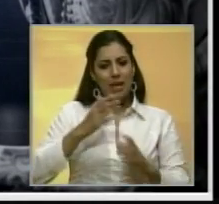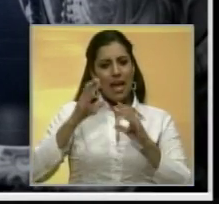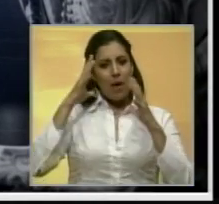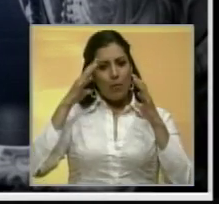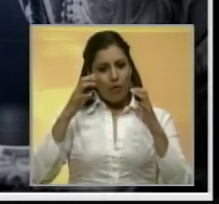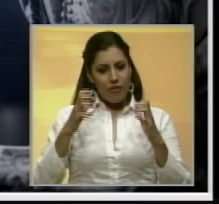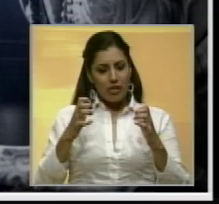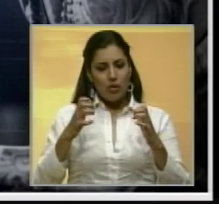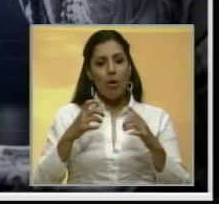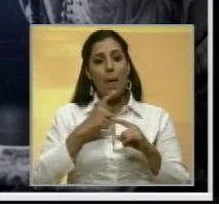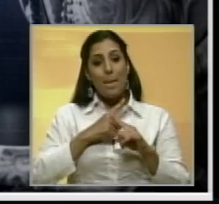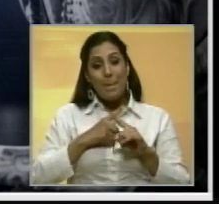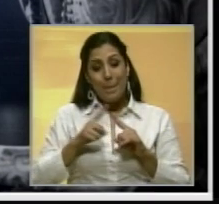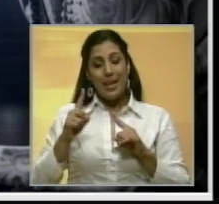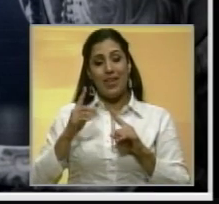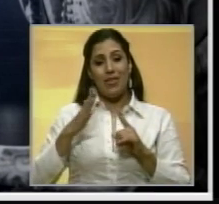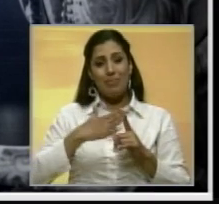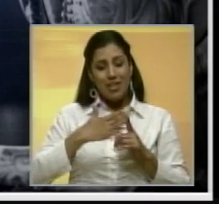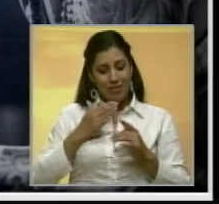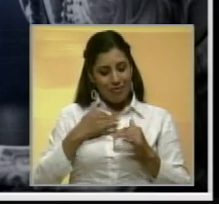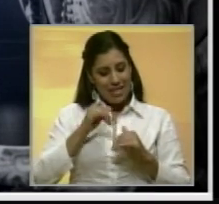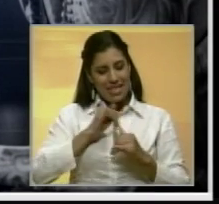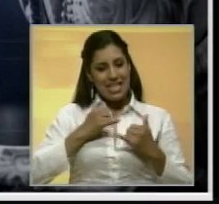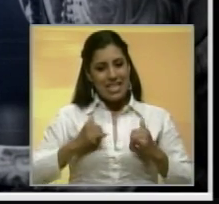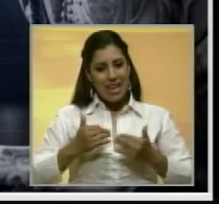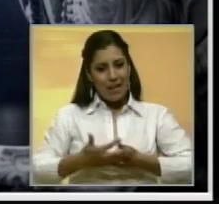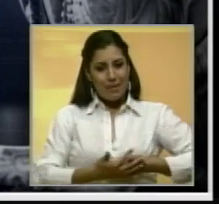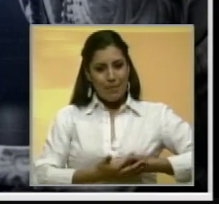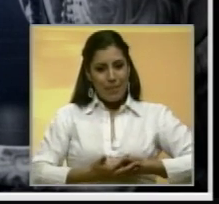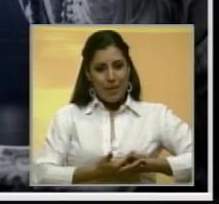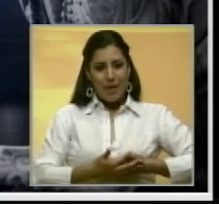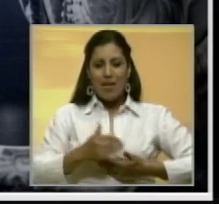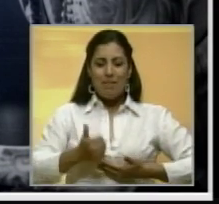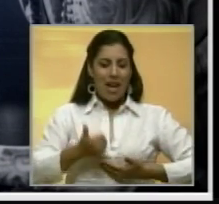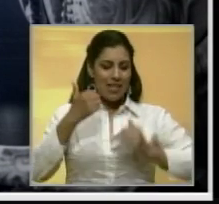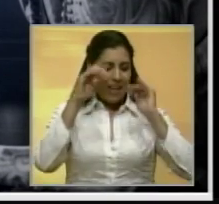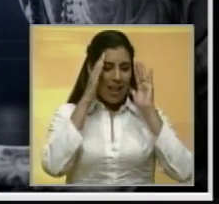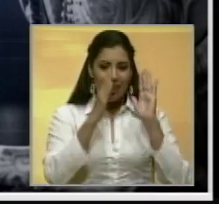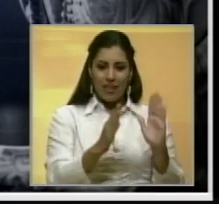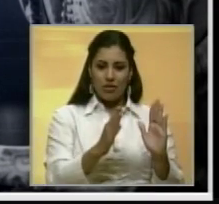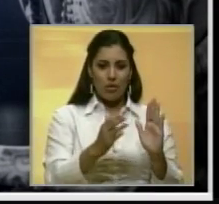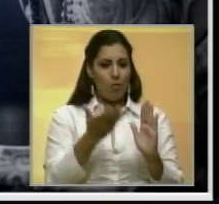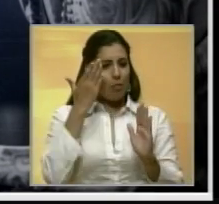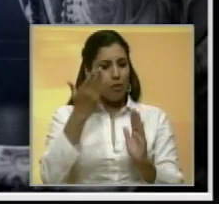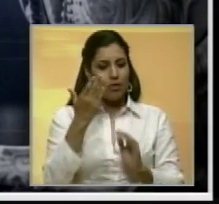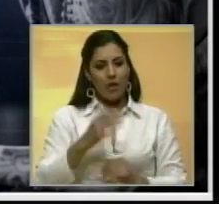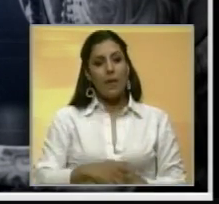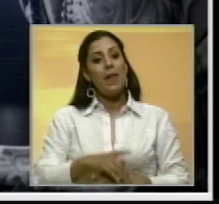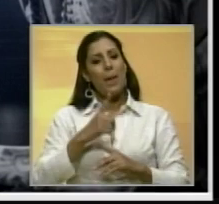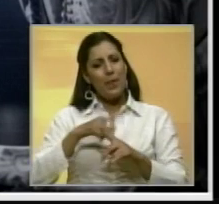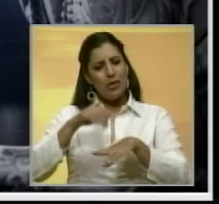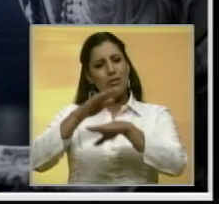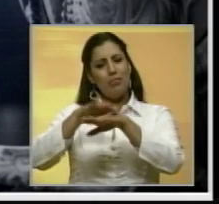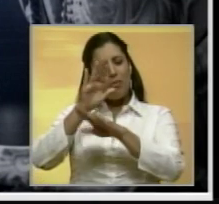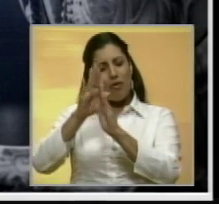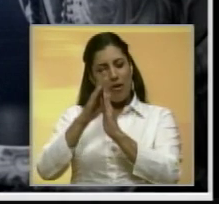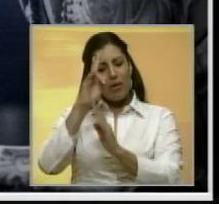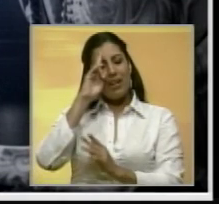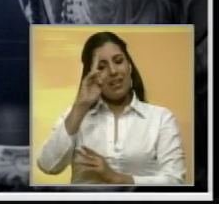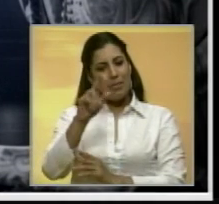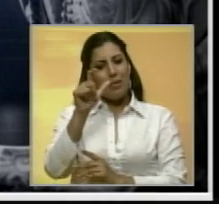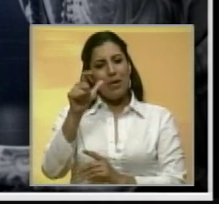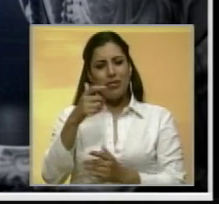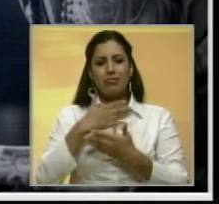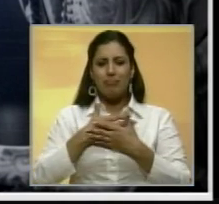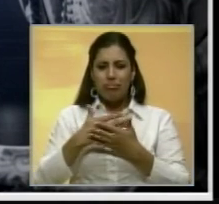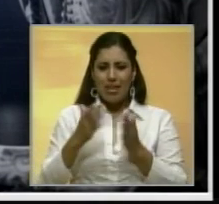carrera profesional. Sin embargo, en esta ocasión la salud de nuestra hija es lo más importante para nosotros. Solicitamos de manera respetuosa que